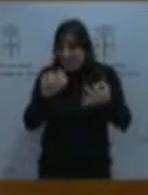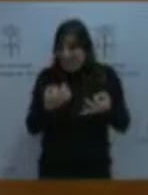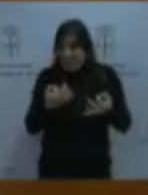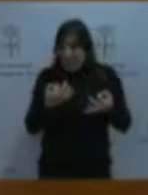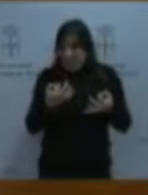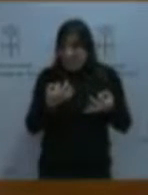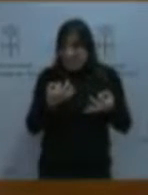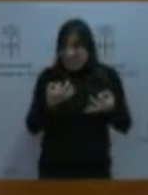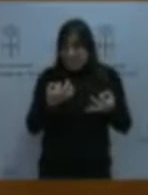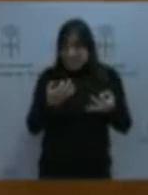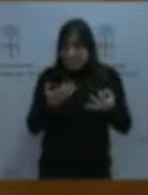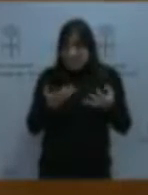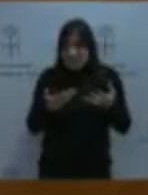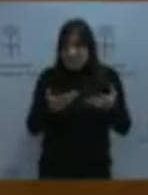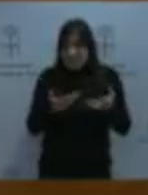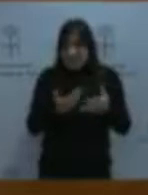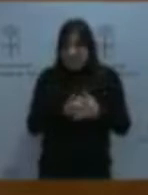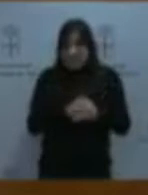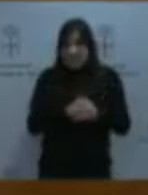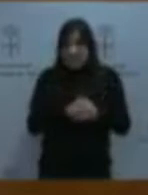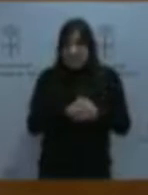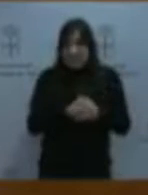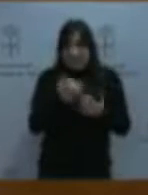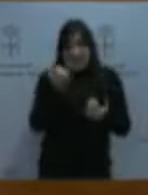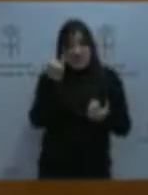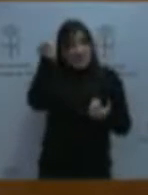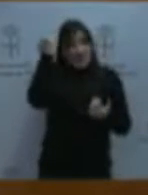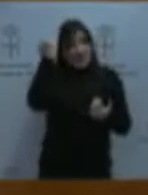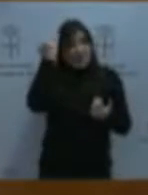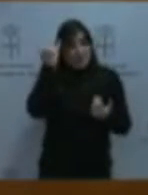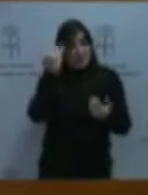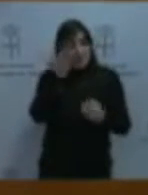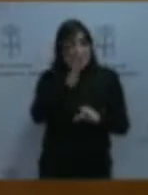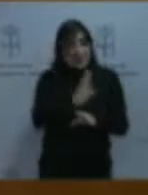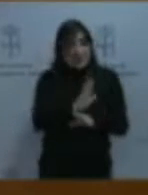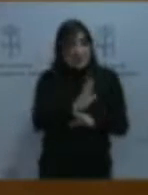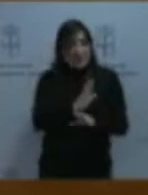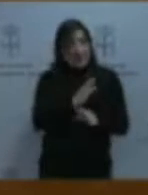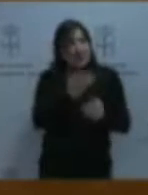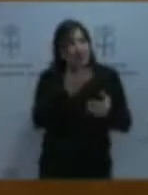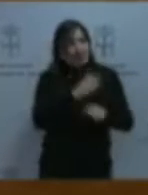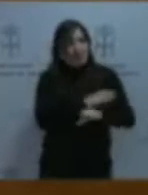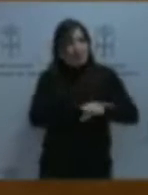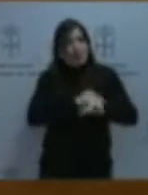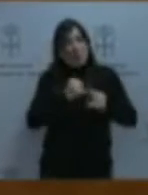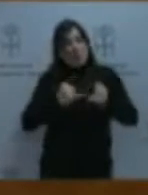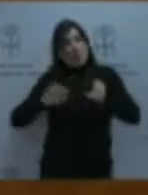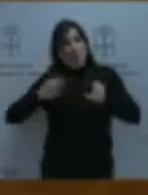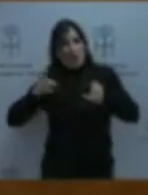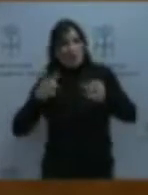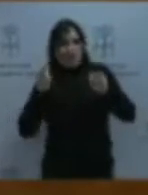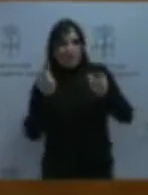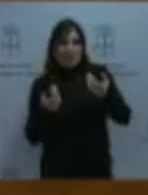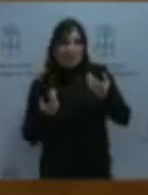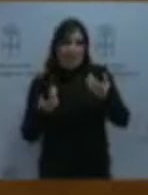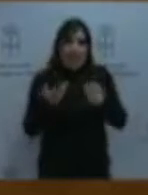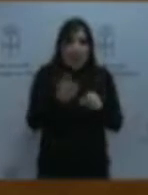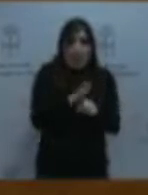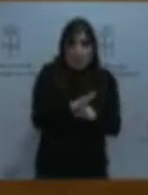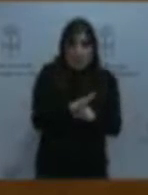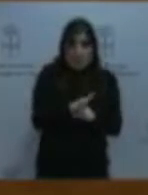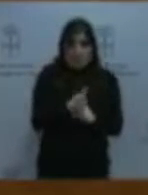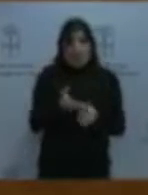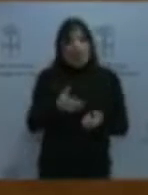les iniciativas que presentamos. Y es por ello que cuando presentamos una iniciativa en esta Cámara, los grupos parlamentarios lo que